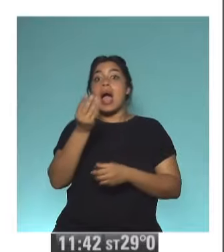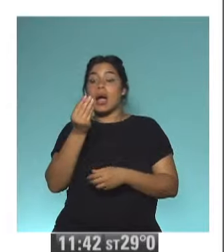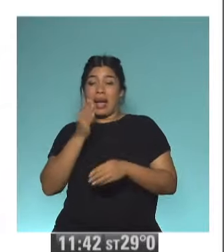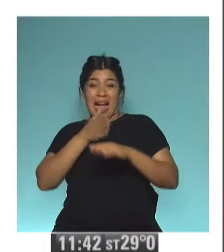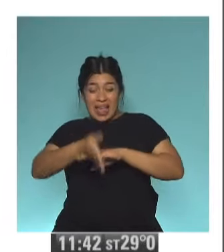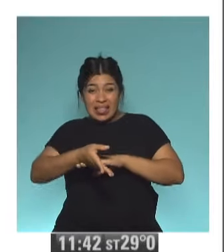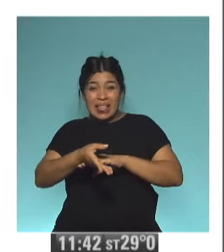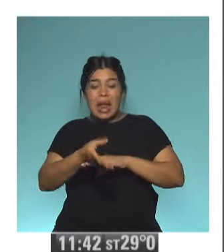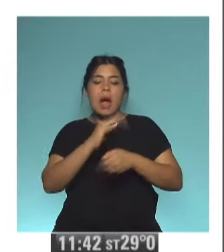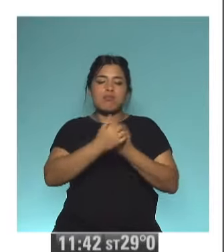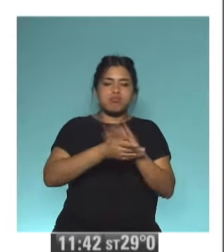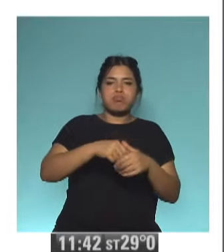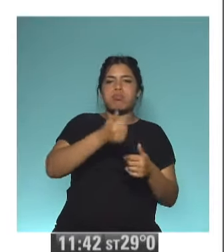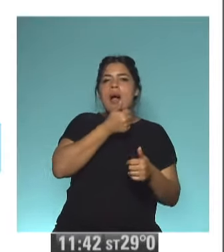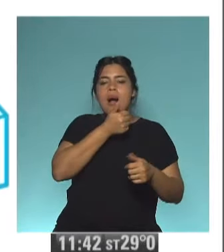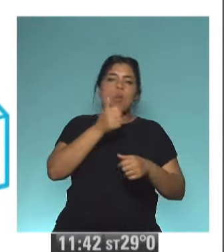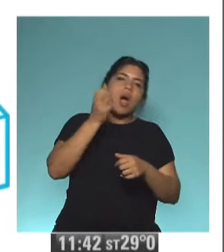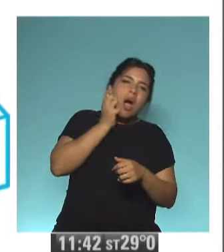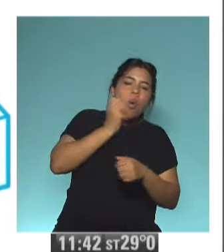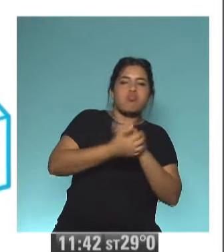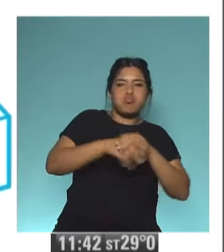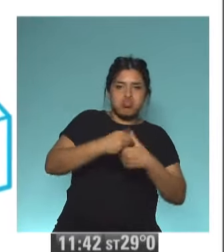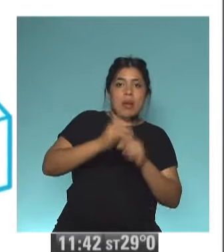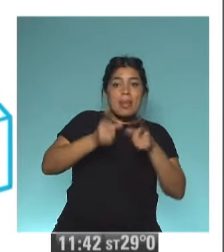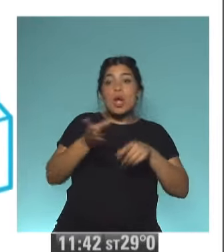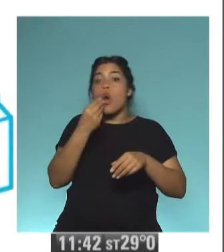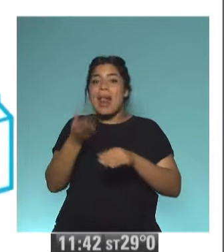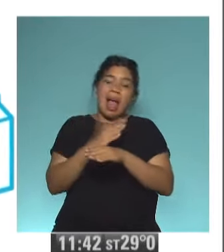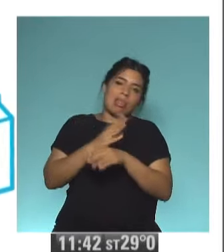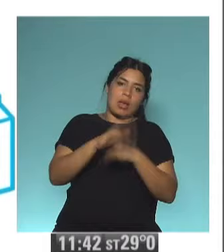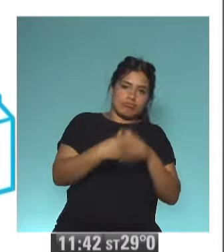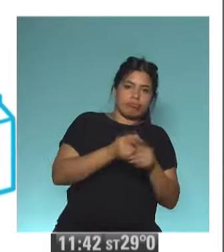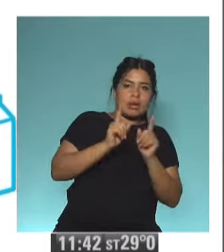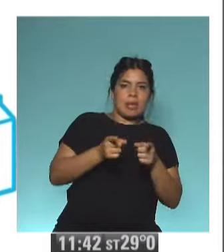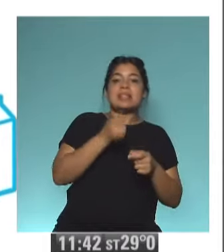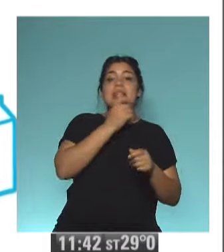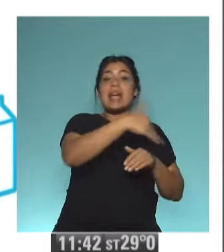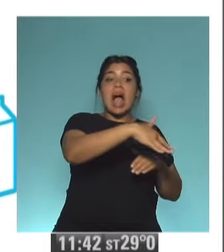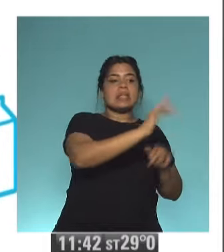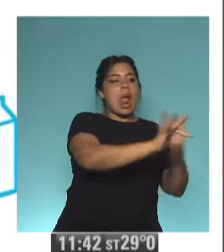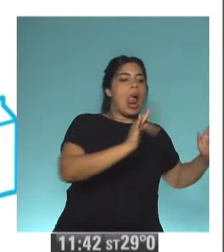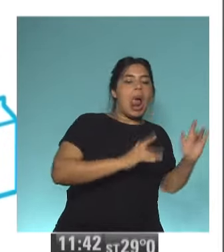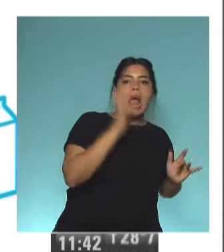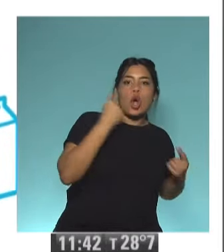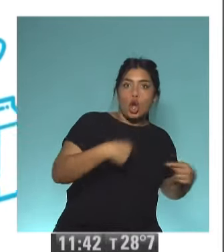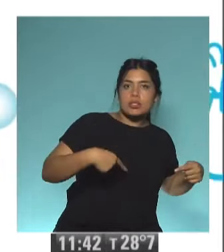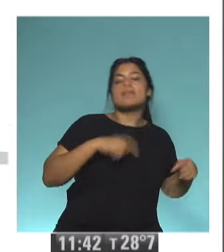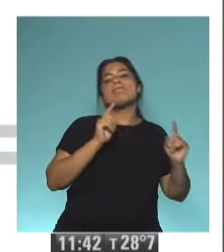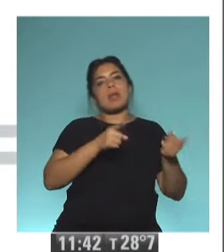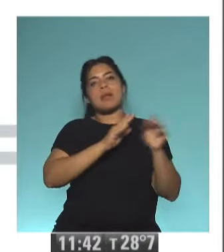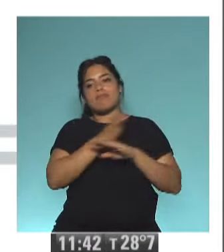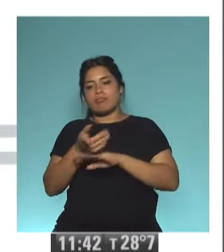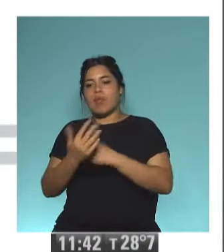entras a tu casa. Antes y después de comer, si tocaste objetos que vienen de la calle, y hacerlo frecuentemente. En